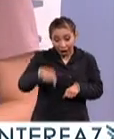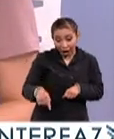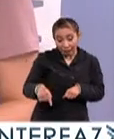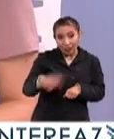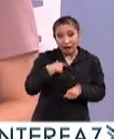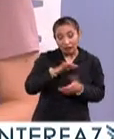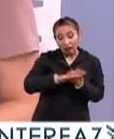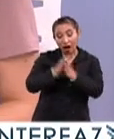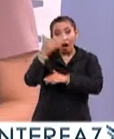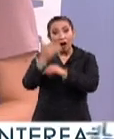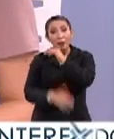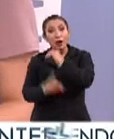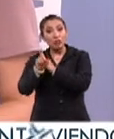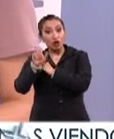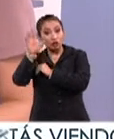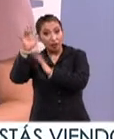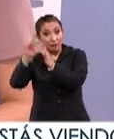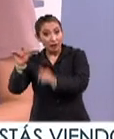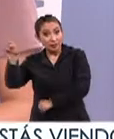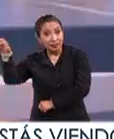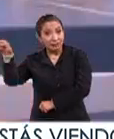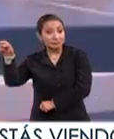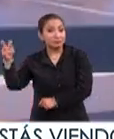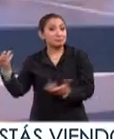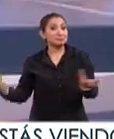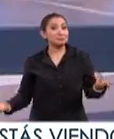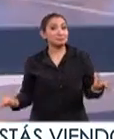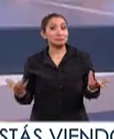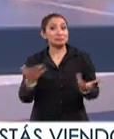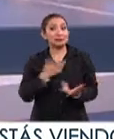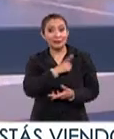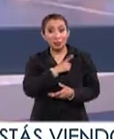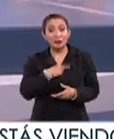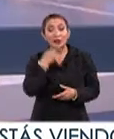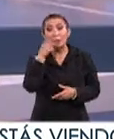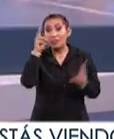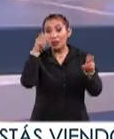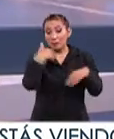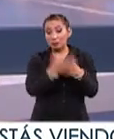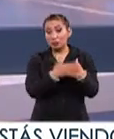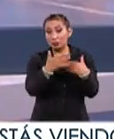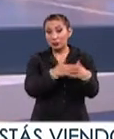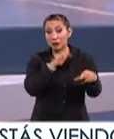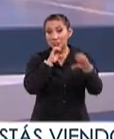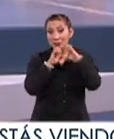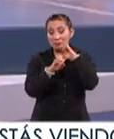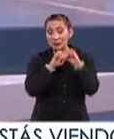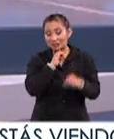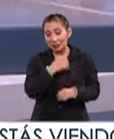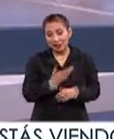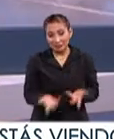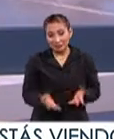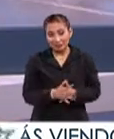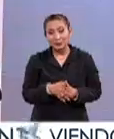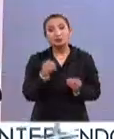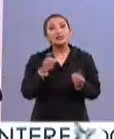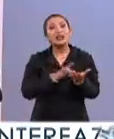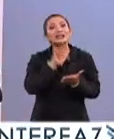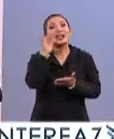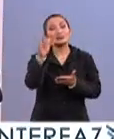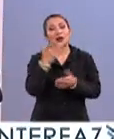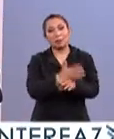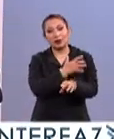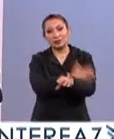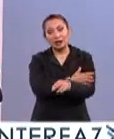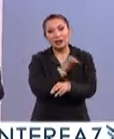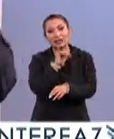y que han terminado un doctorado en Francia? Pues tenemos que hablar de Esos eso son en la próxima visita, maestro. Con todo gusto. Muchísimas Será un gracias placer. por